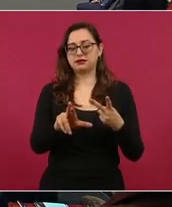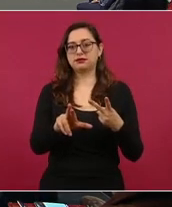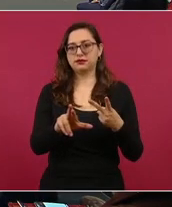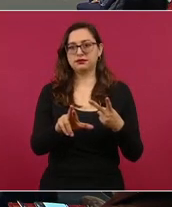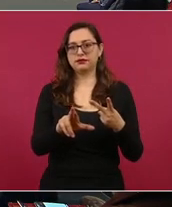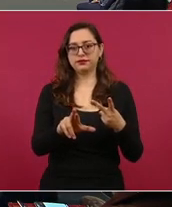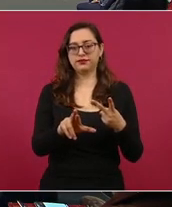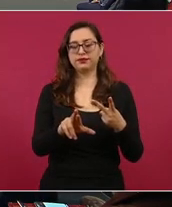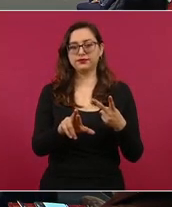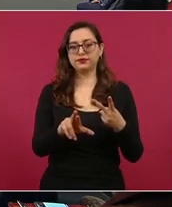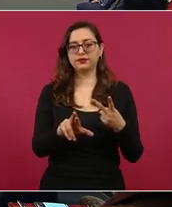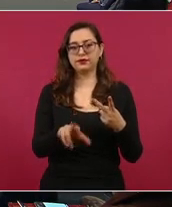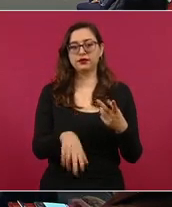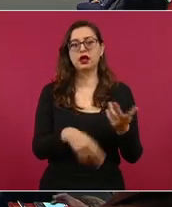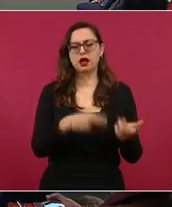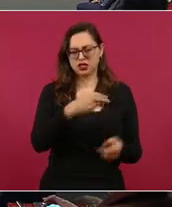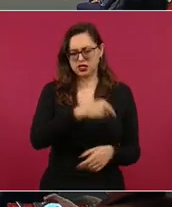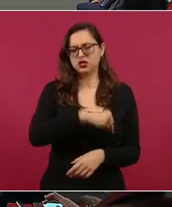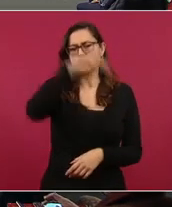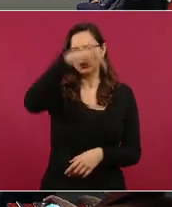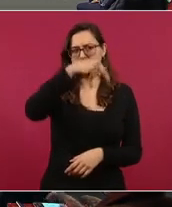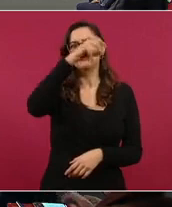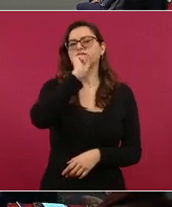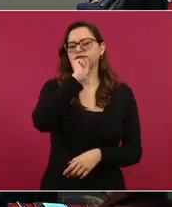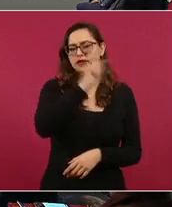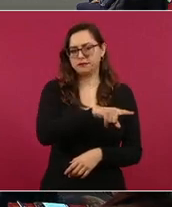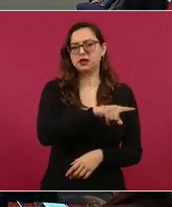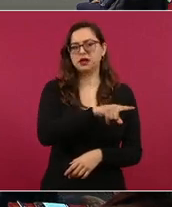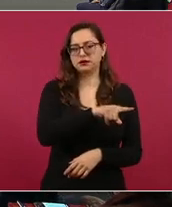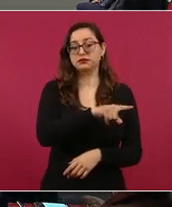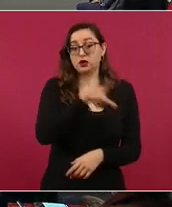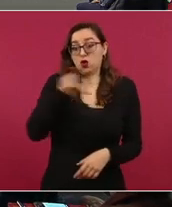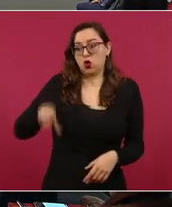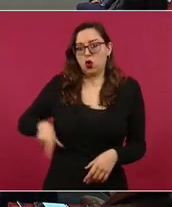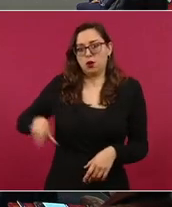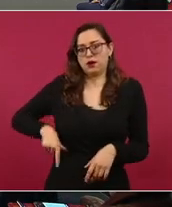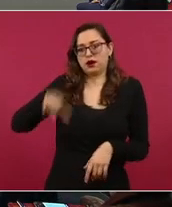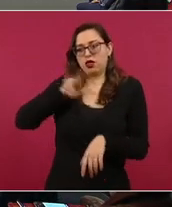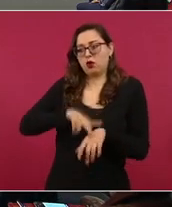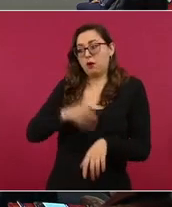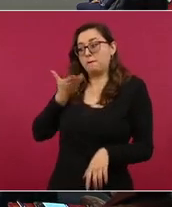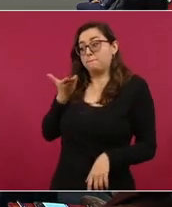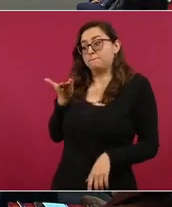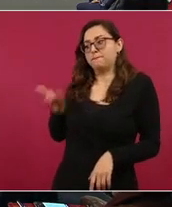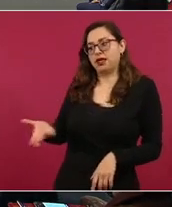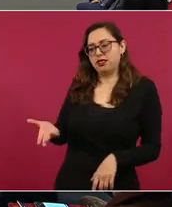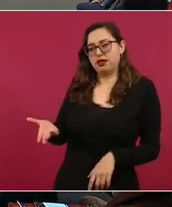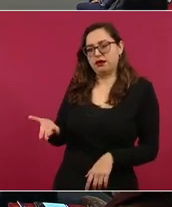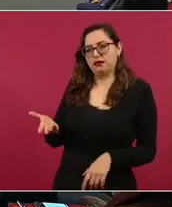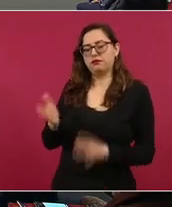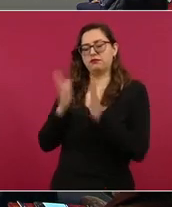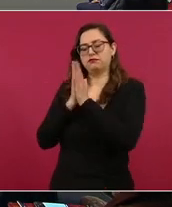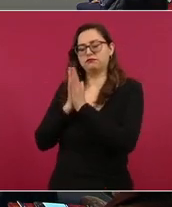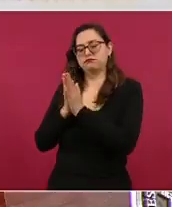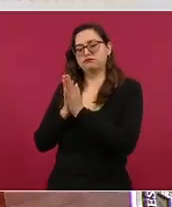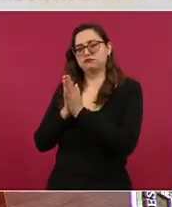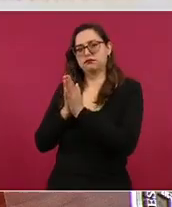y también en el norte de Sonora, lo pidió el gobernador hace